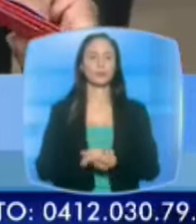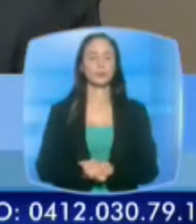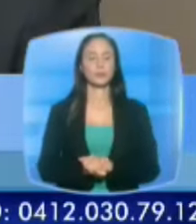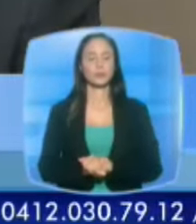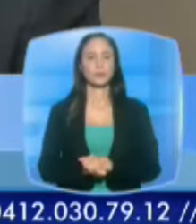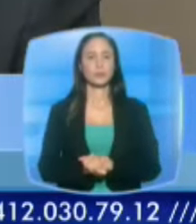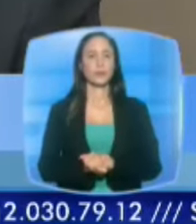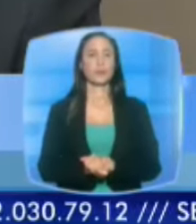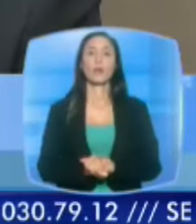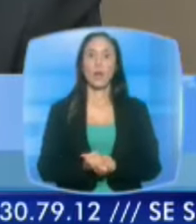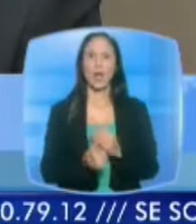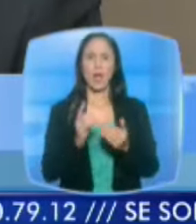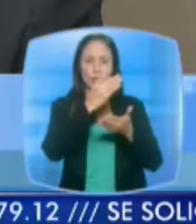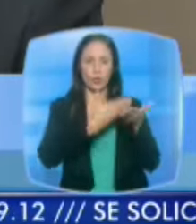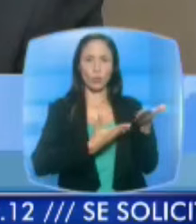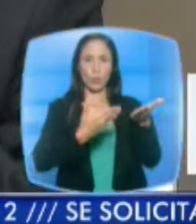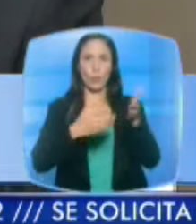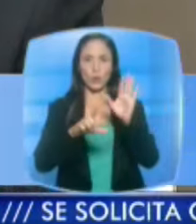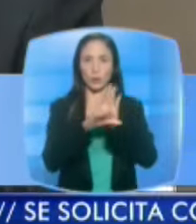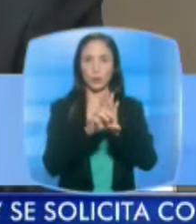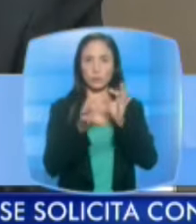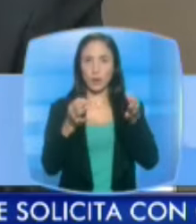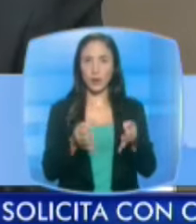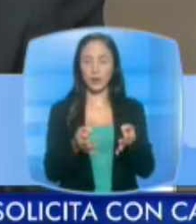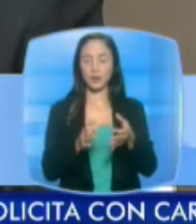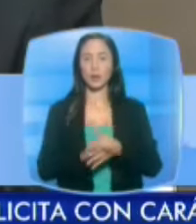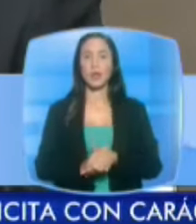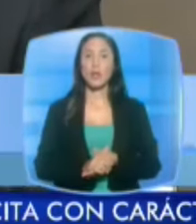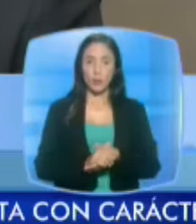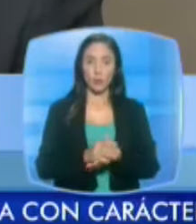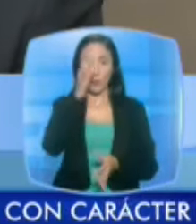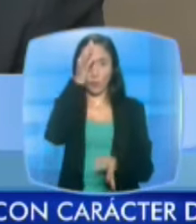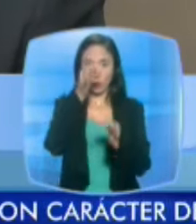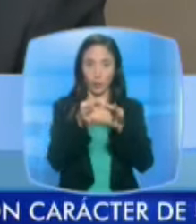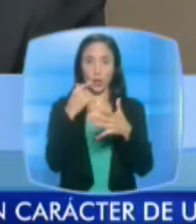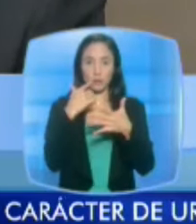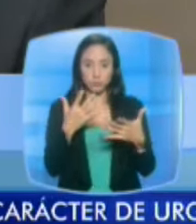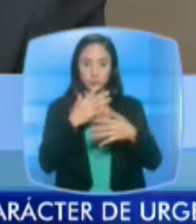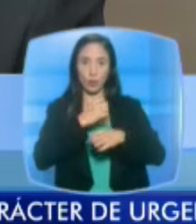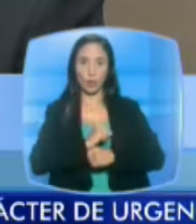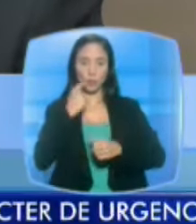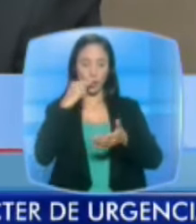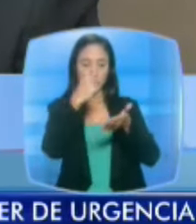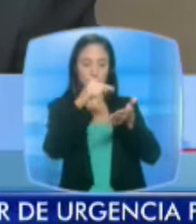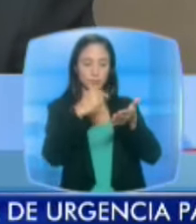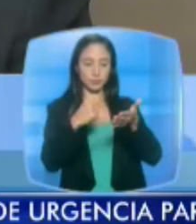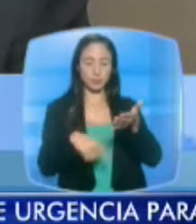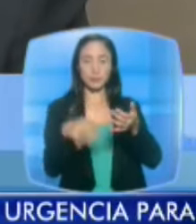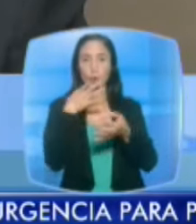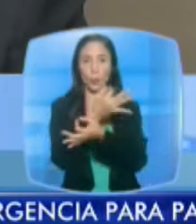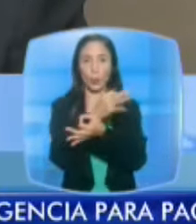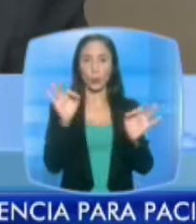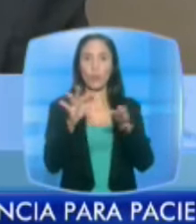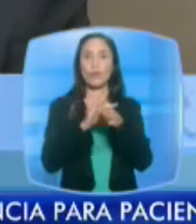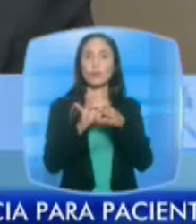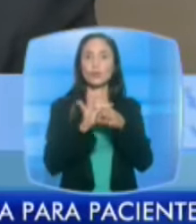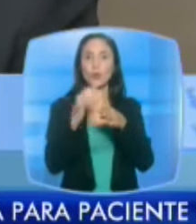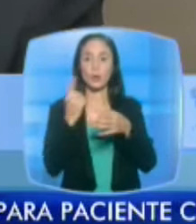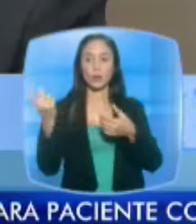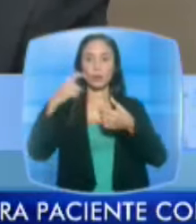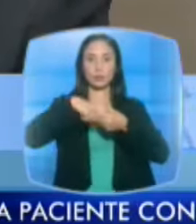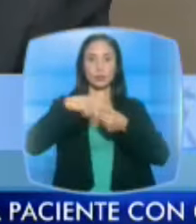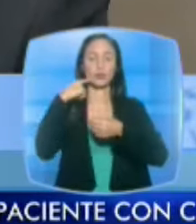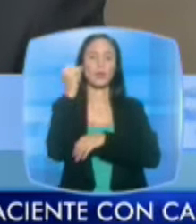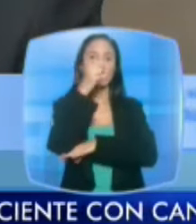Amoroso. Este documento que da fe, pues, del perfecto funcionamiento del Estado